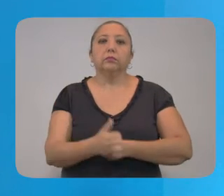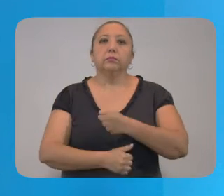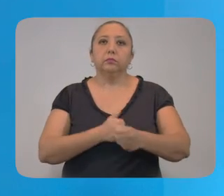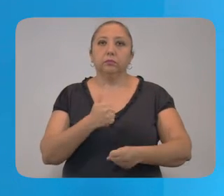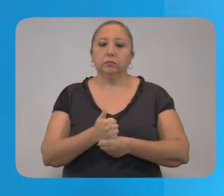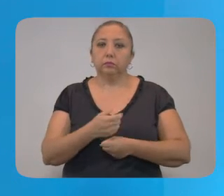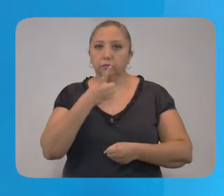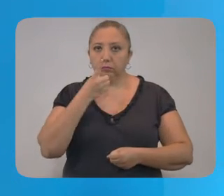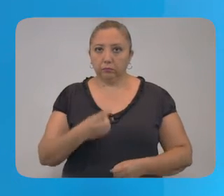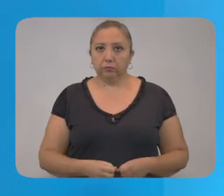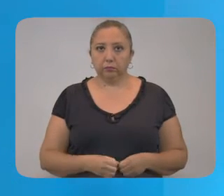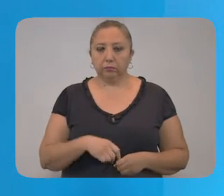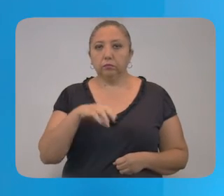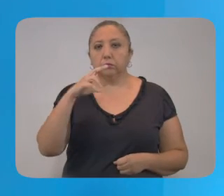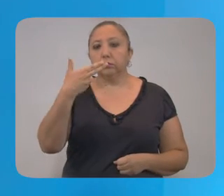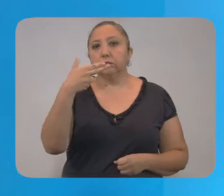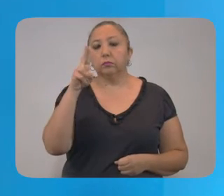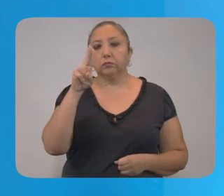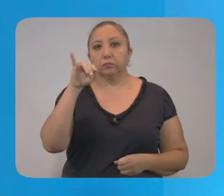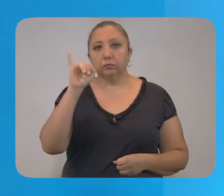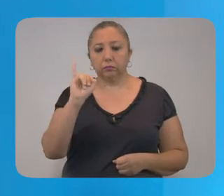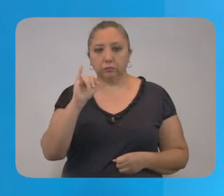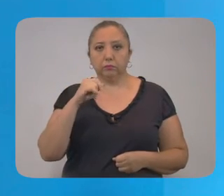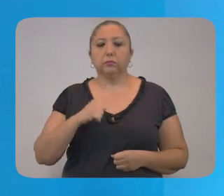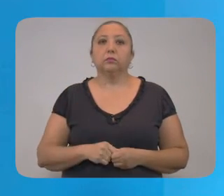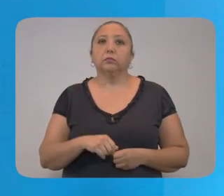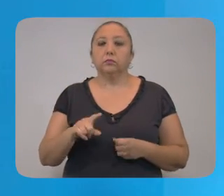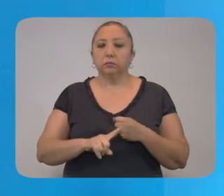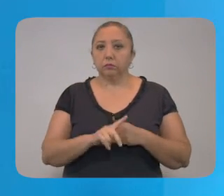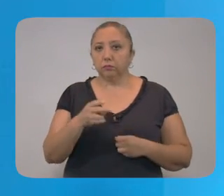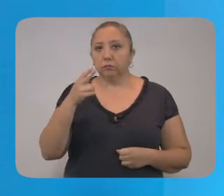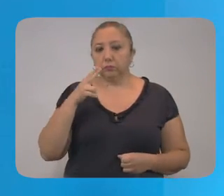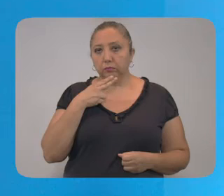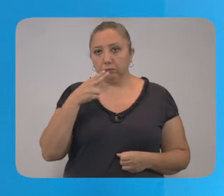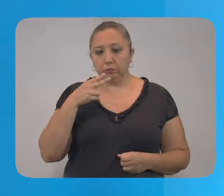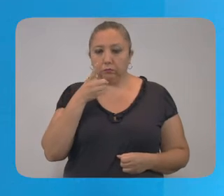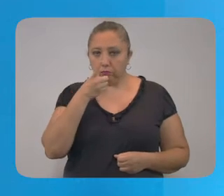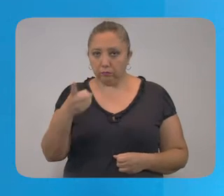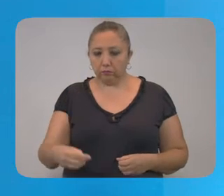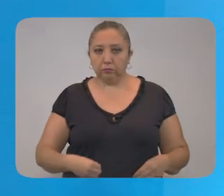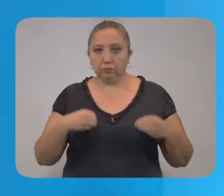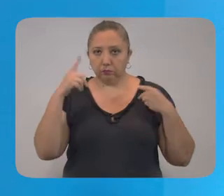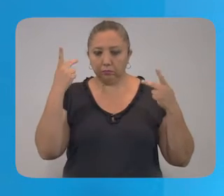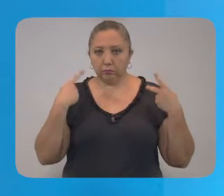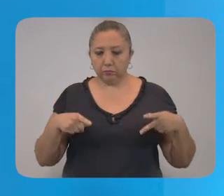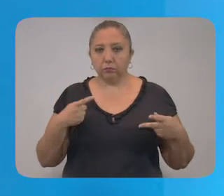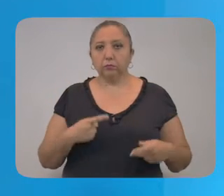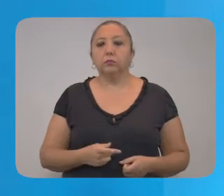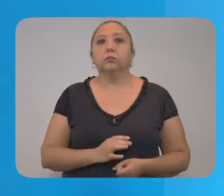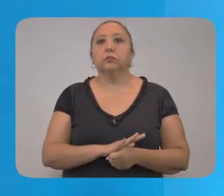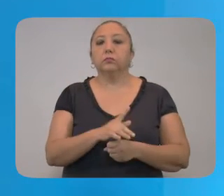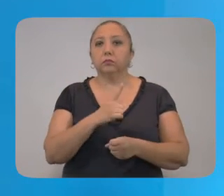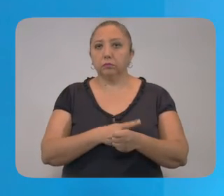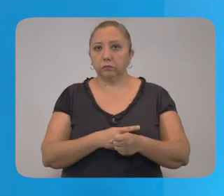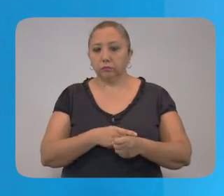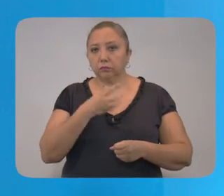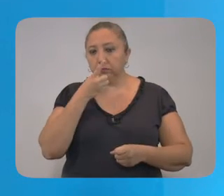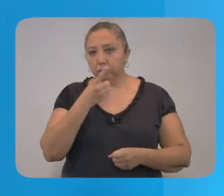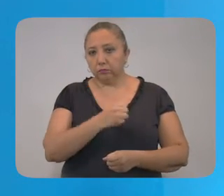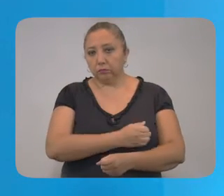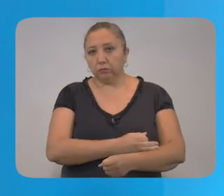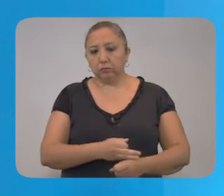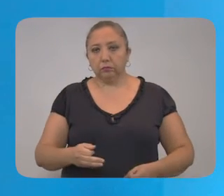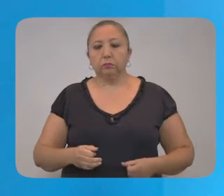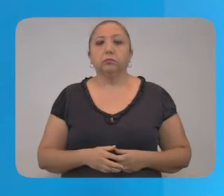años, originario y residente de Jují, con EPOC y tabaquismo. El paciente convivía con un contacto, el cual hasta el momento se